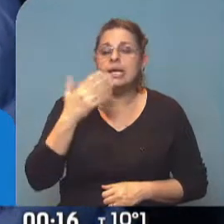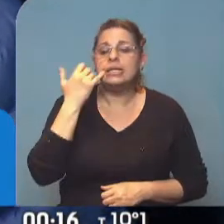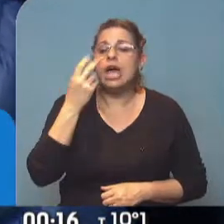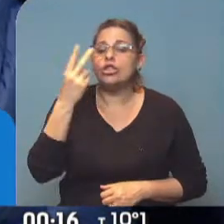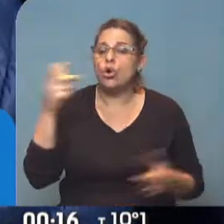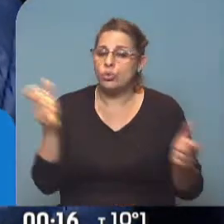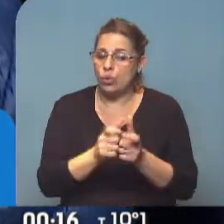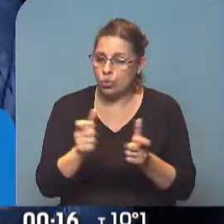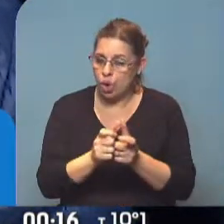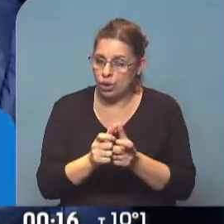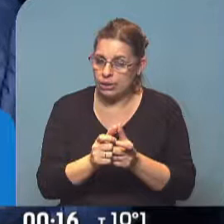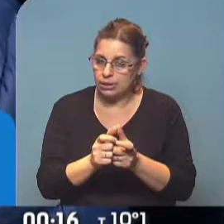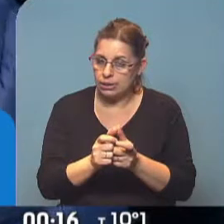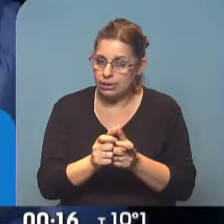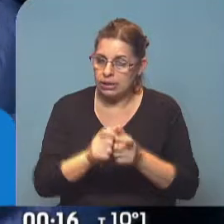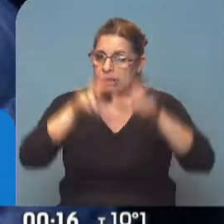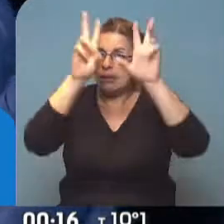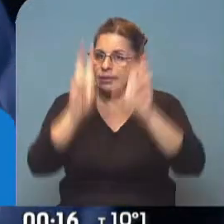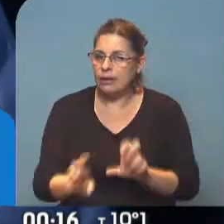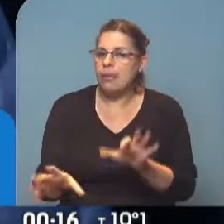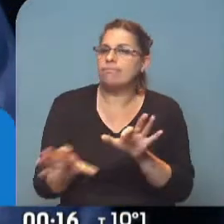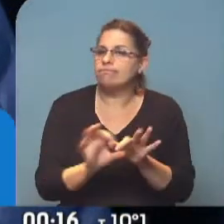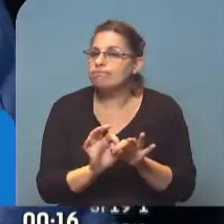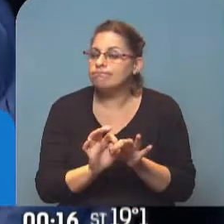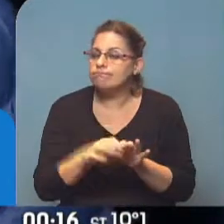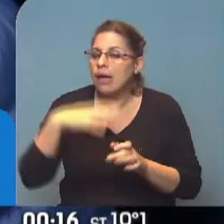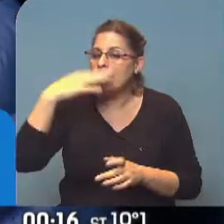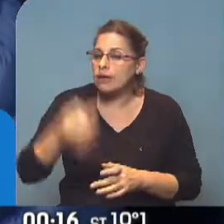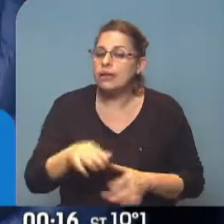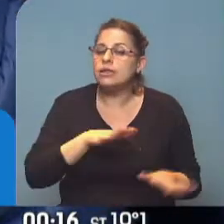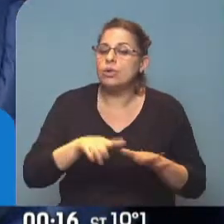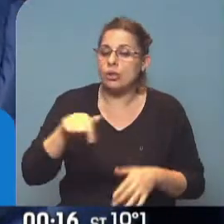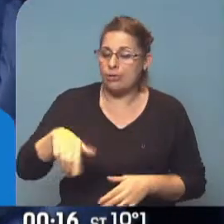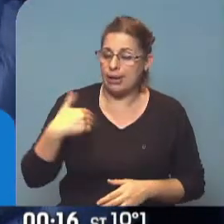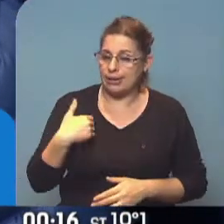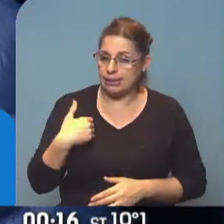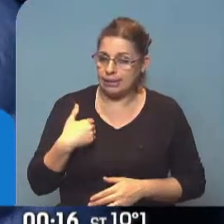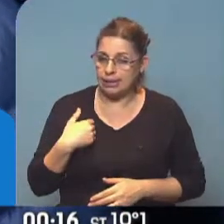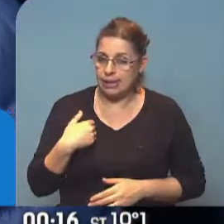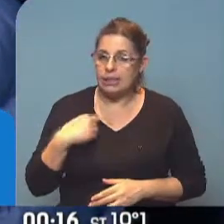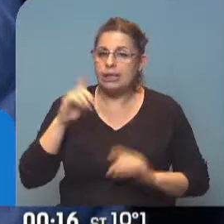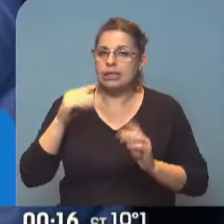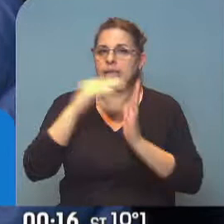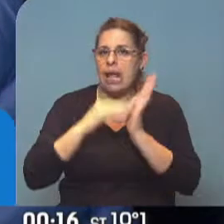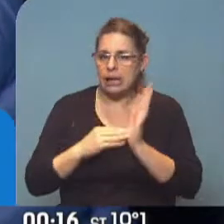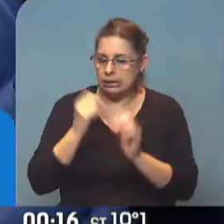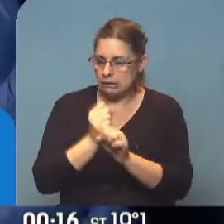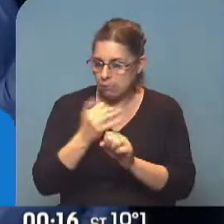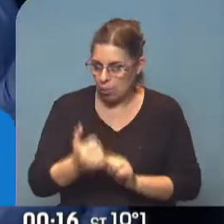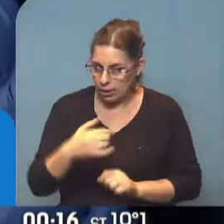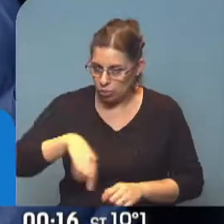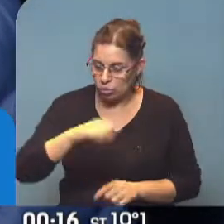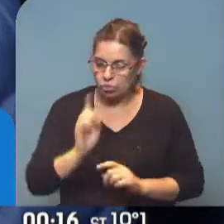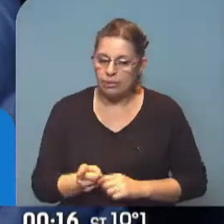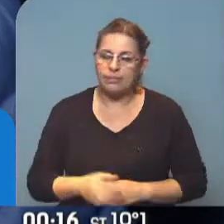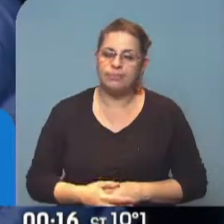mesa chica nuestra, se han tratado temas que tienen que ver con la realidad actual del país y lo que nosotros tenemos en agenda, pero para que